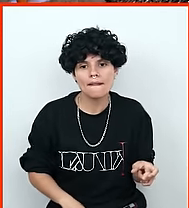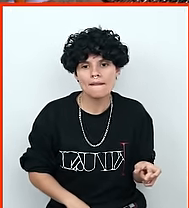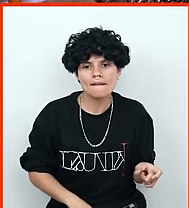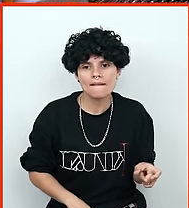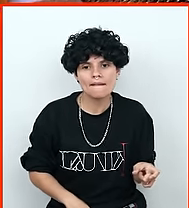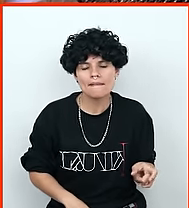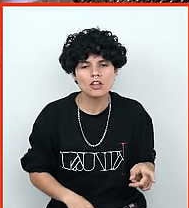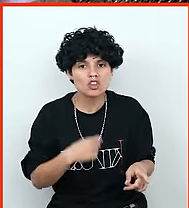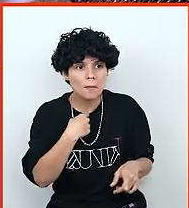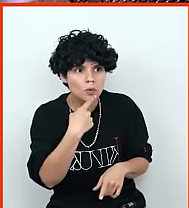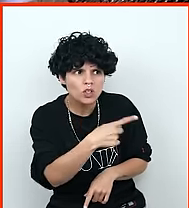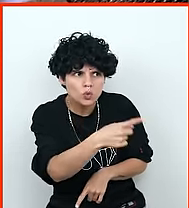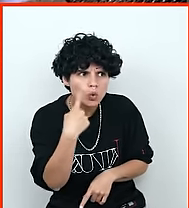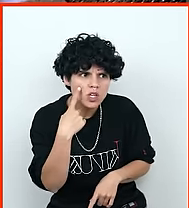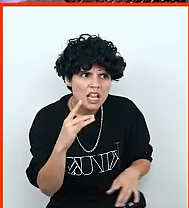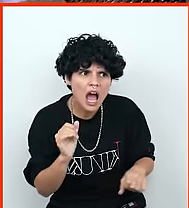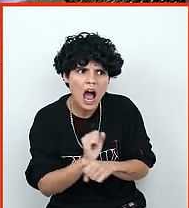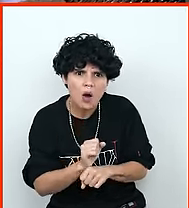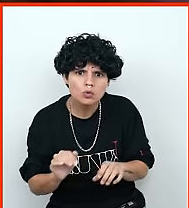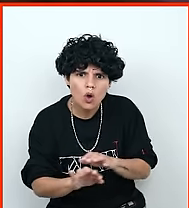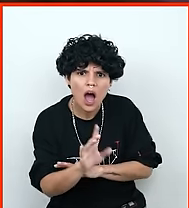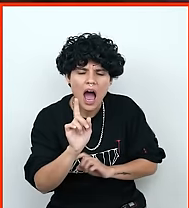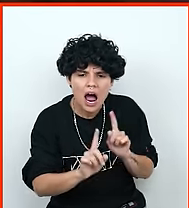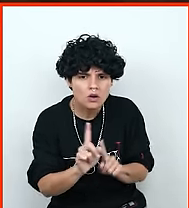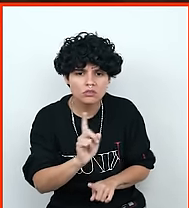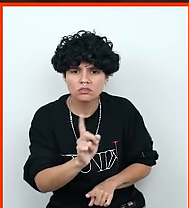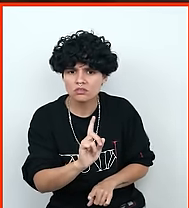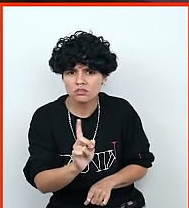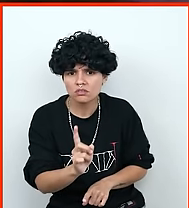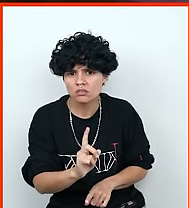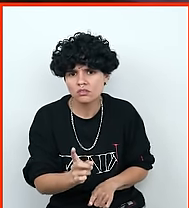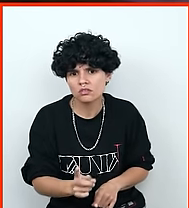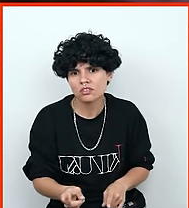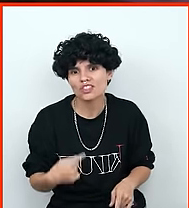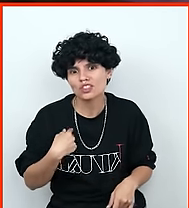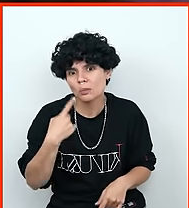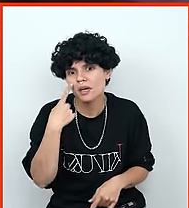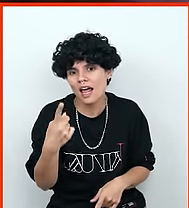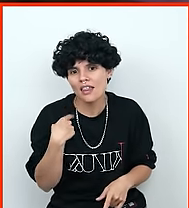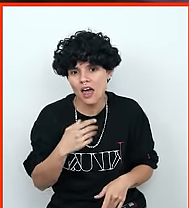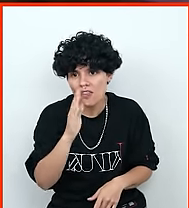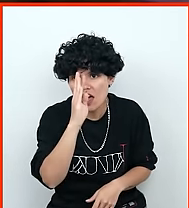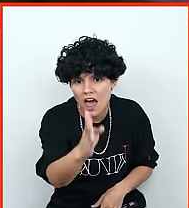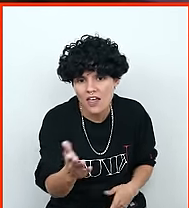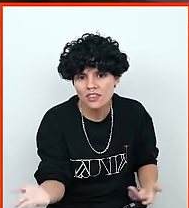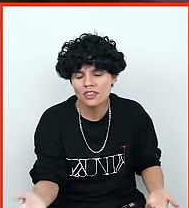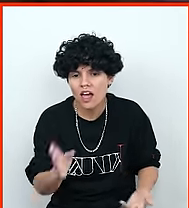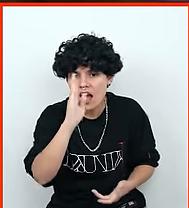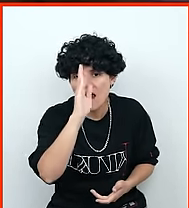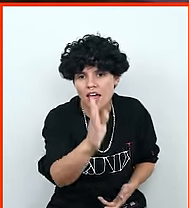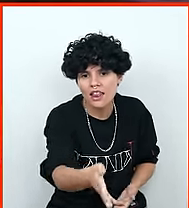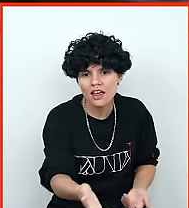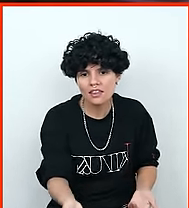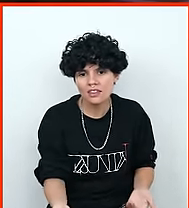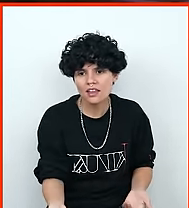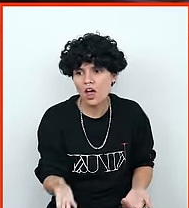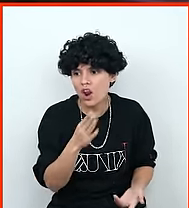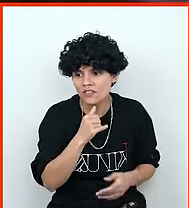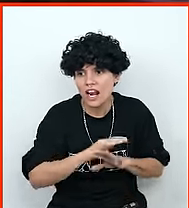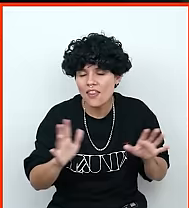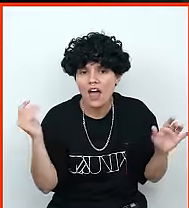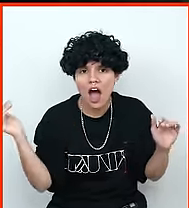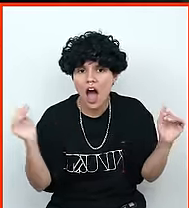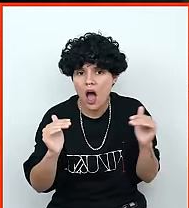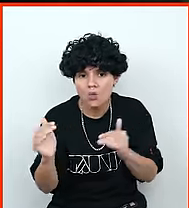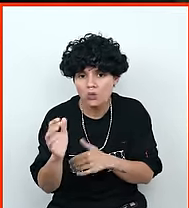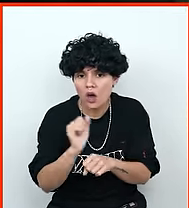Tampoco nunca yo le preguntaba a Gabriel, pero tú escuchaste algo, un auto, nada, hermano. Y me dicen, o sea, él me decía, no venía. Y yo también vi para adelante, pues bueno, no había ningún auto, no. Si eran villas no entregadas.